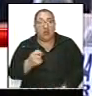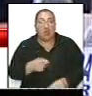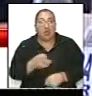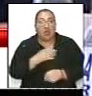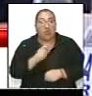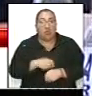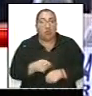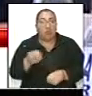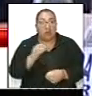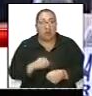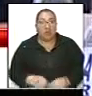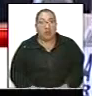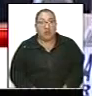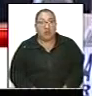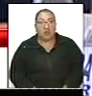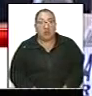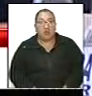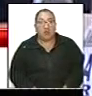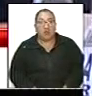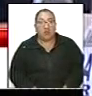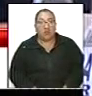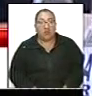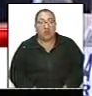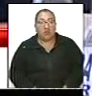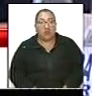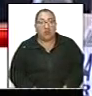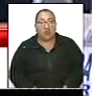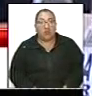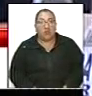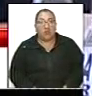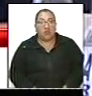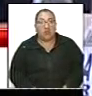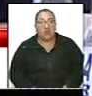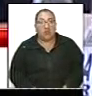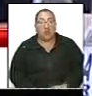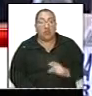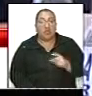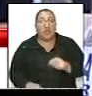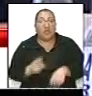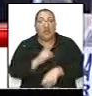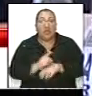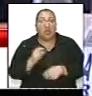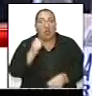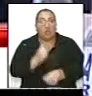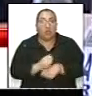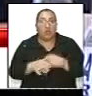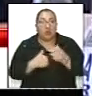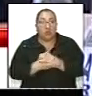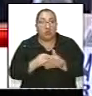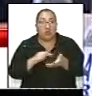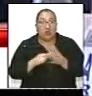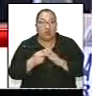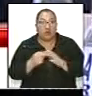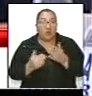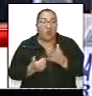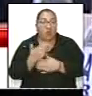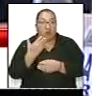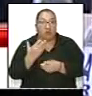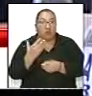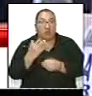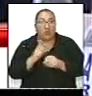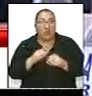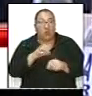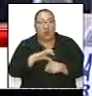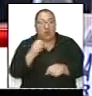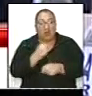que otros, pero había un desarrollo. Ese desarrollo obligaba, ¿no?, a la generación de nuevos puestos